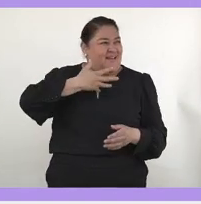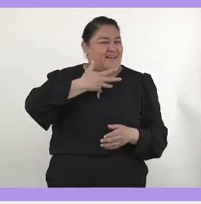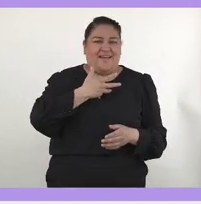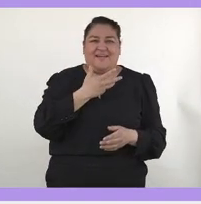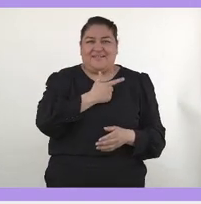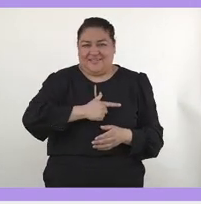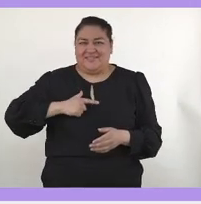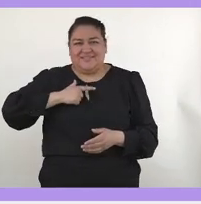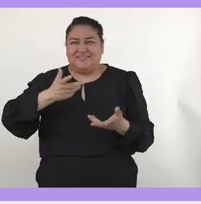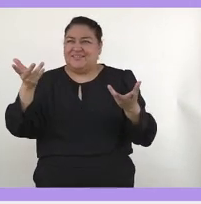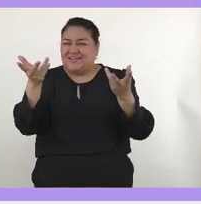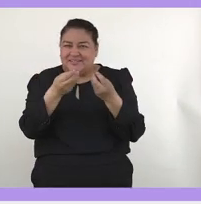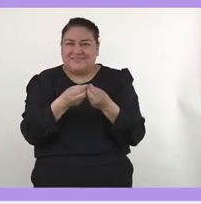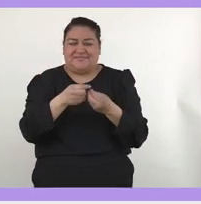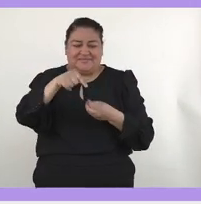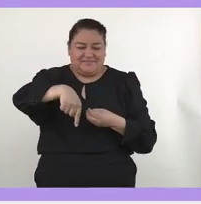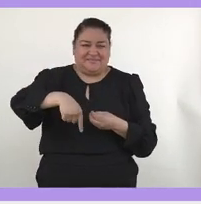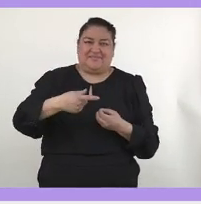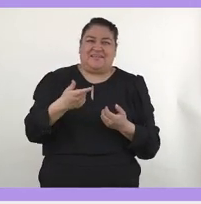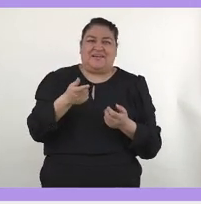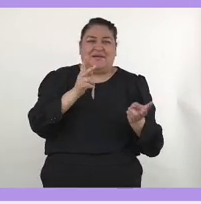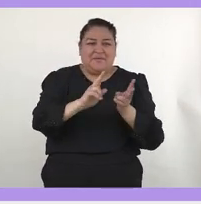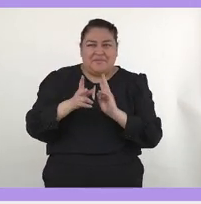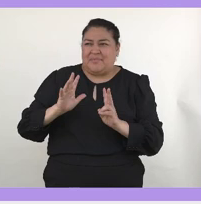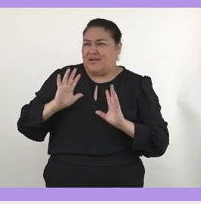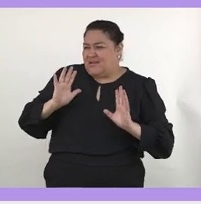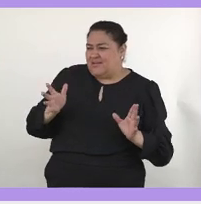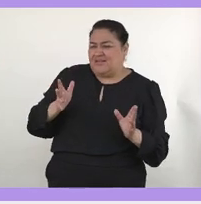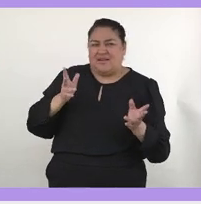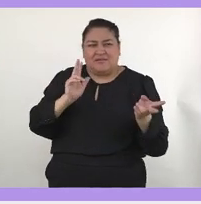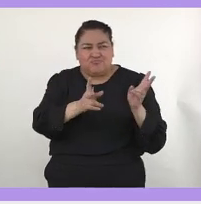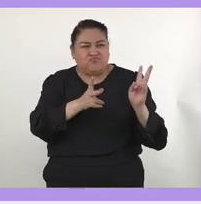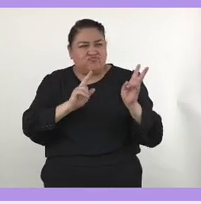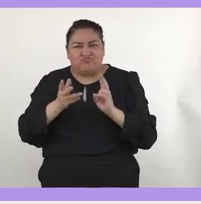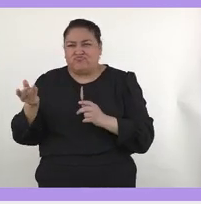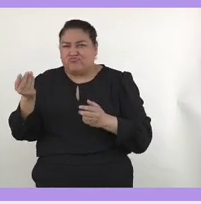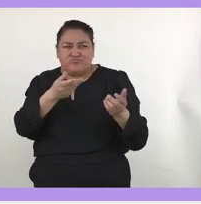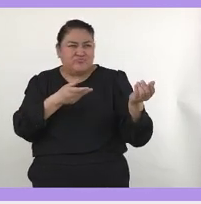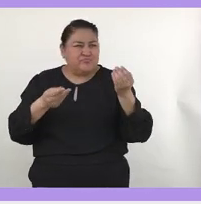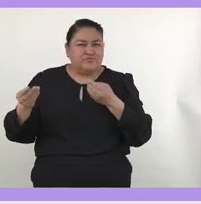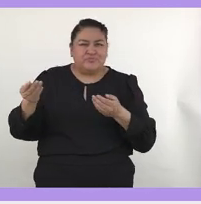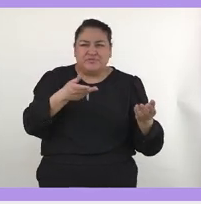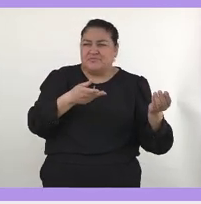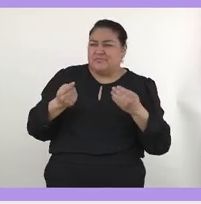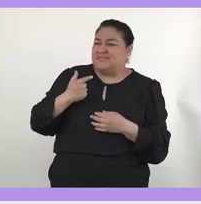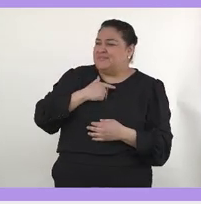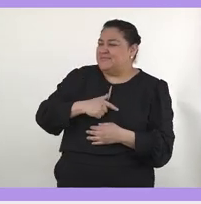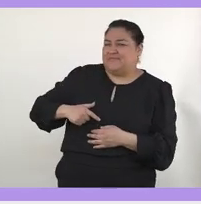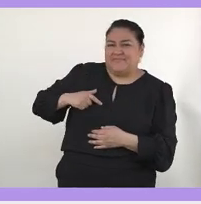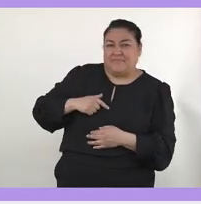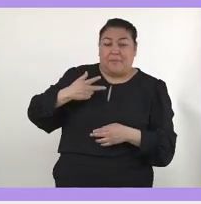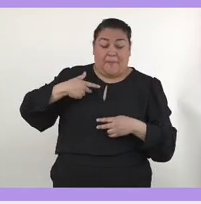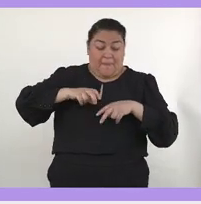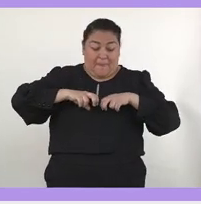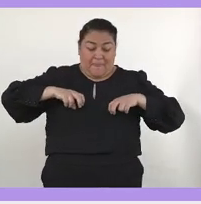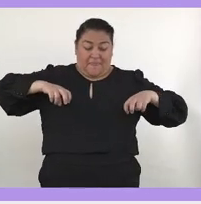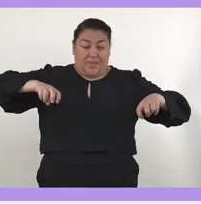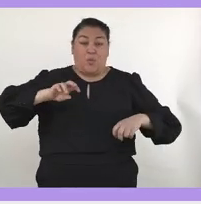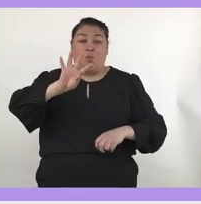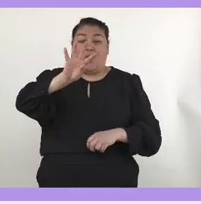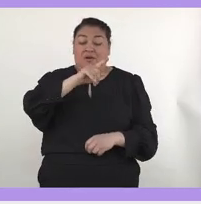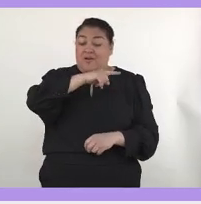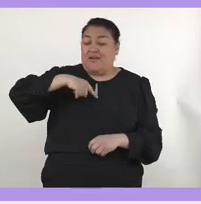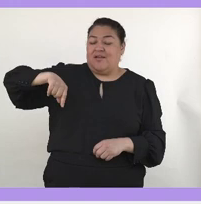este espacio donde definitivamente el balón ya rodó ya ha rodado de una manera extraordinaria Qué gusto poder compartir con cuatro personas que hoy están